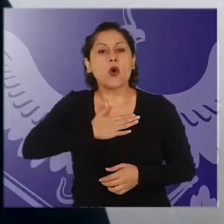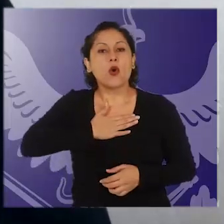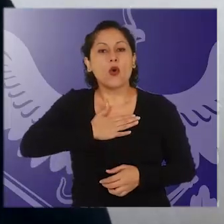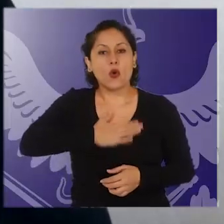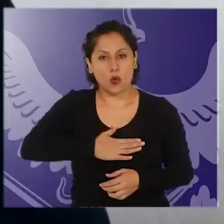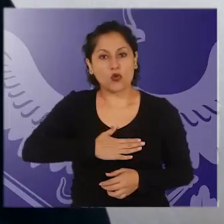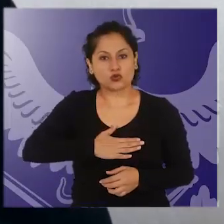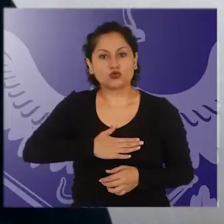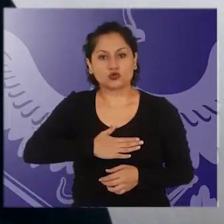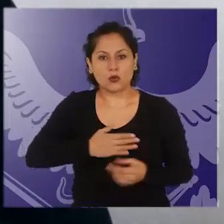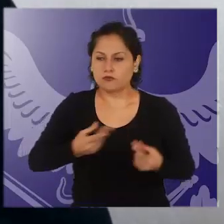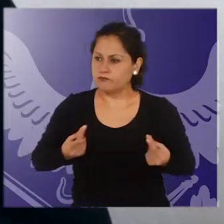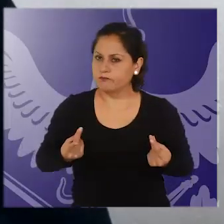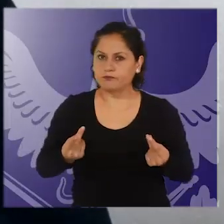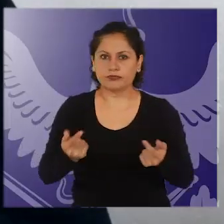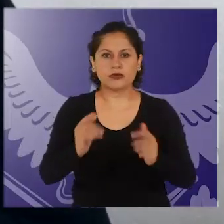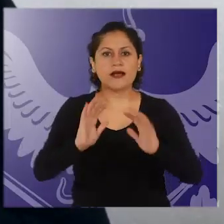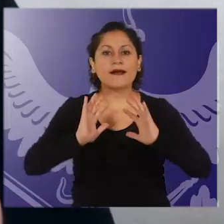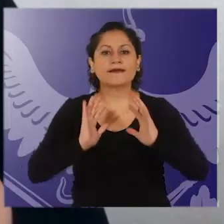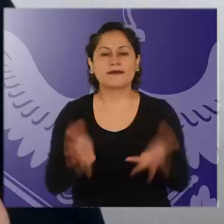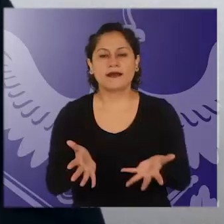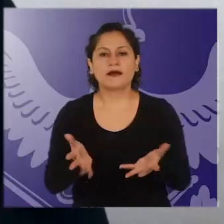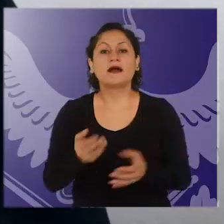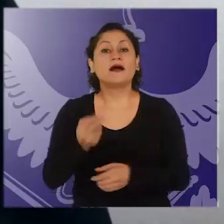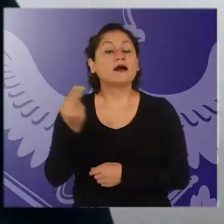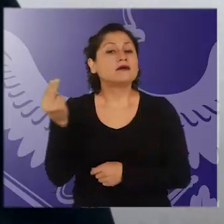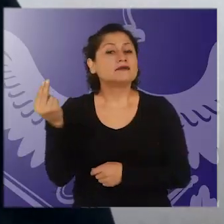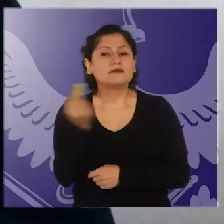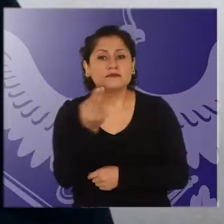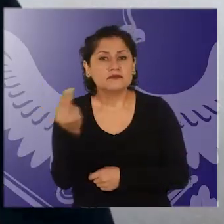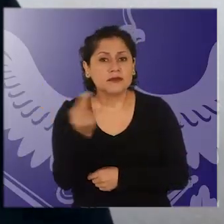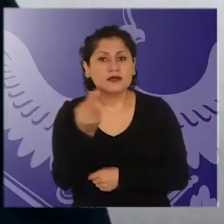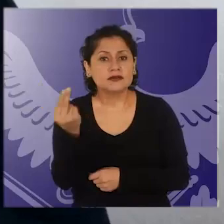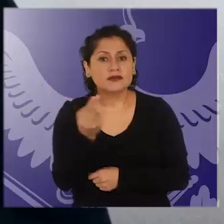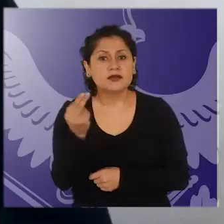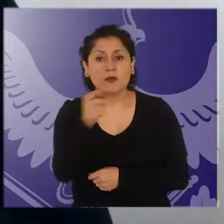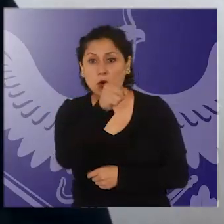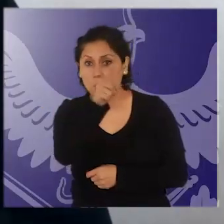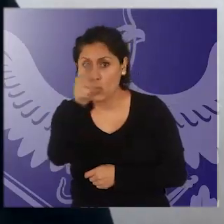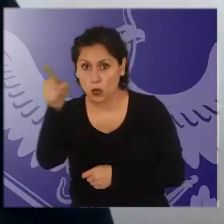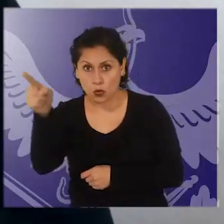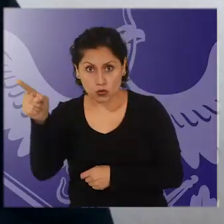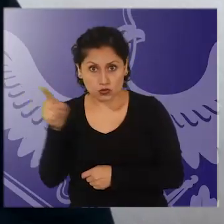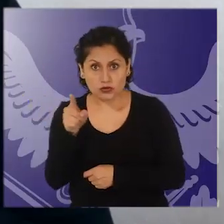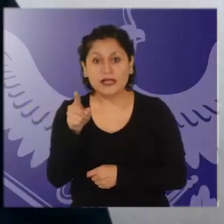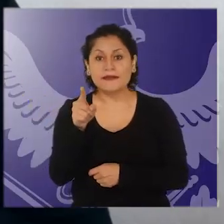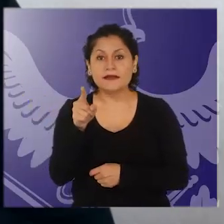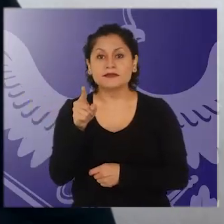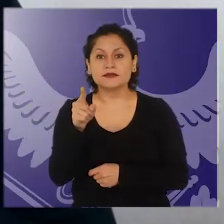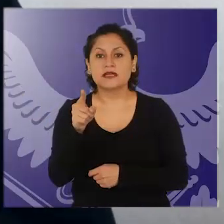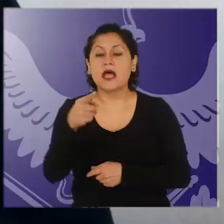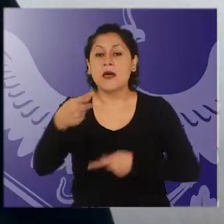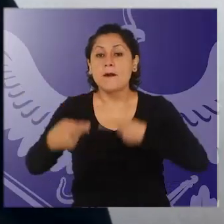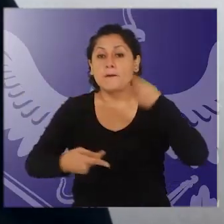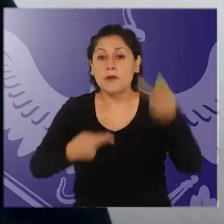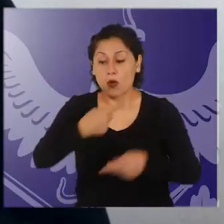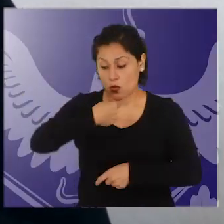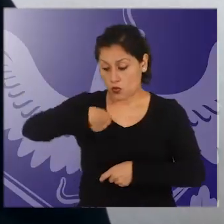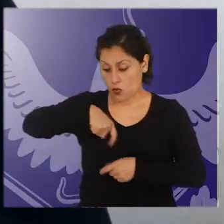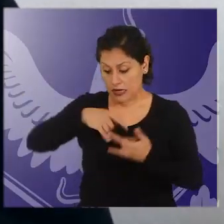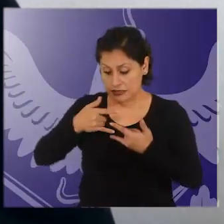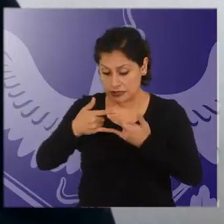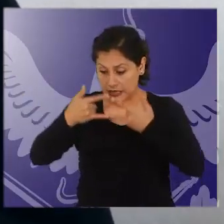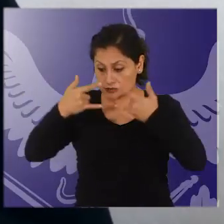Necesitamos justicia expedita. Necesitamos que se incluya nuestra